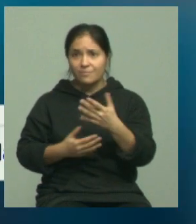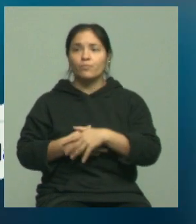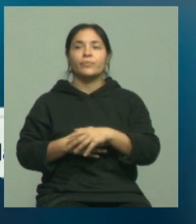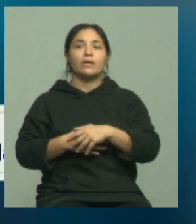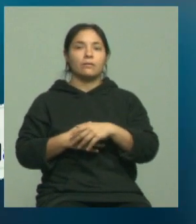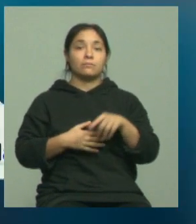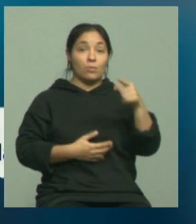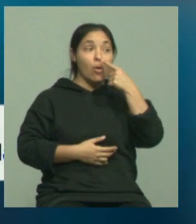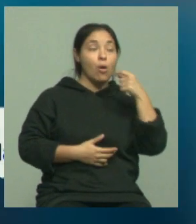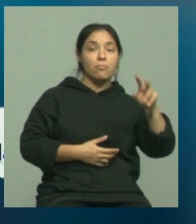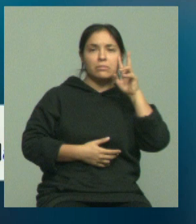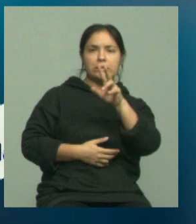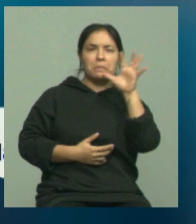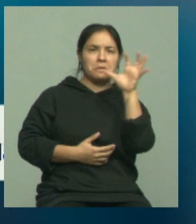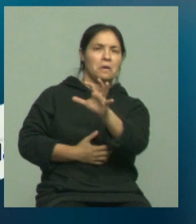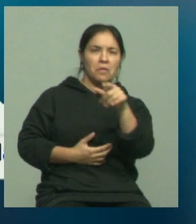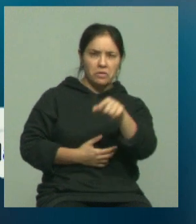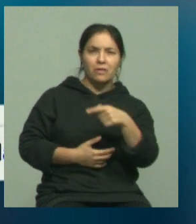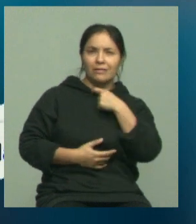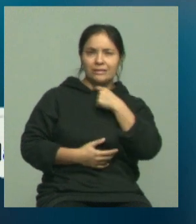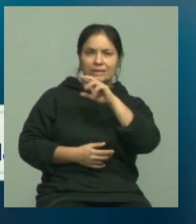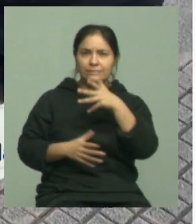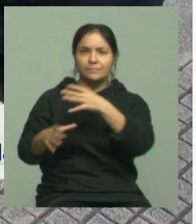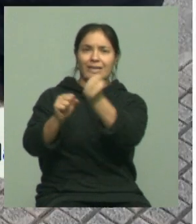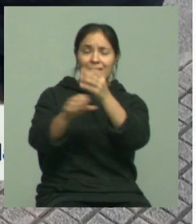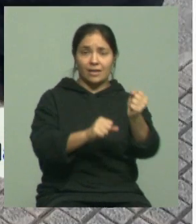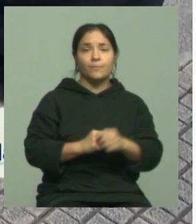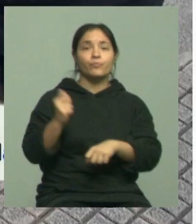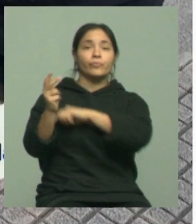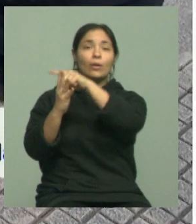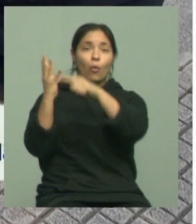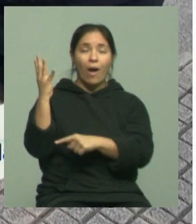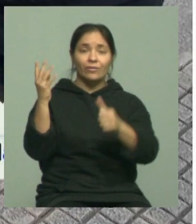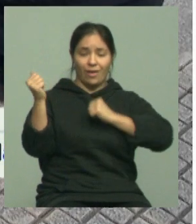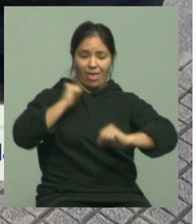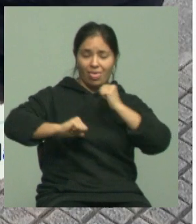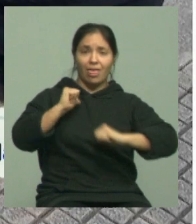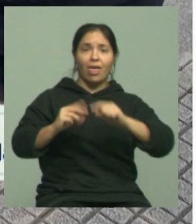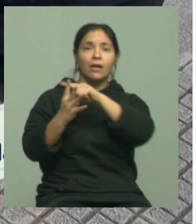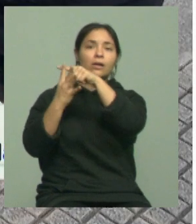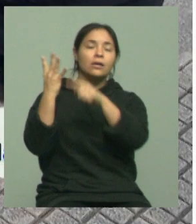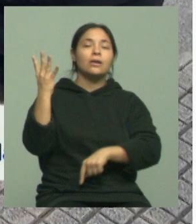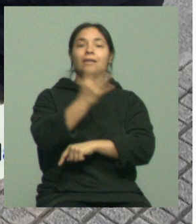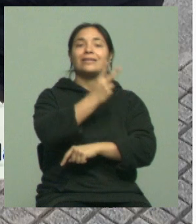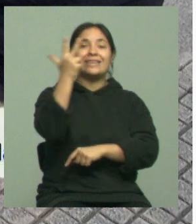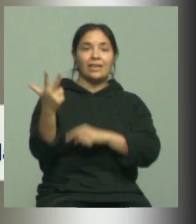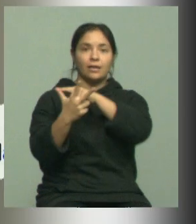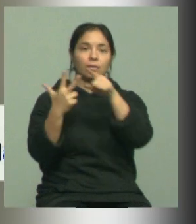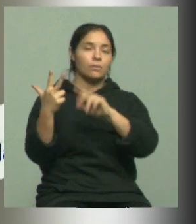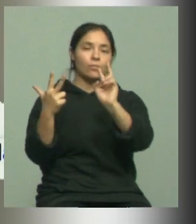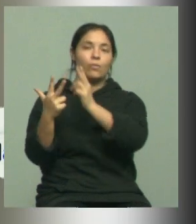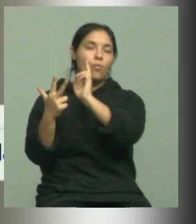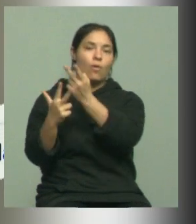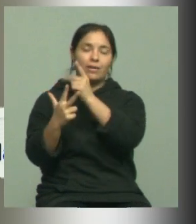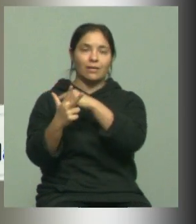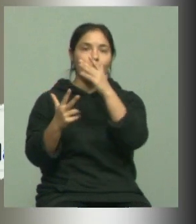lesbianas, y de hecho 3 resultaron muertas, Sí. ¿no? Con heridas de quemaduras y